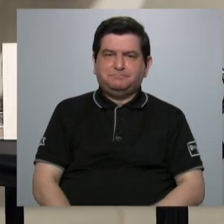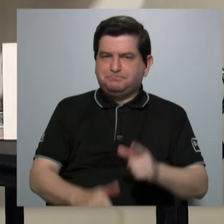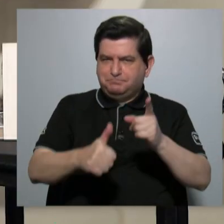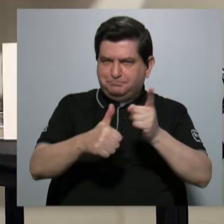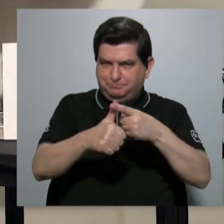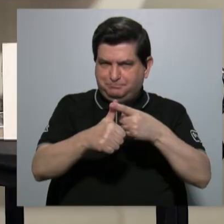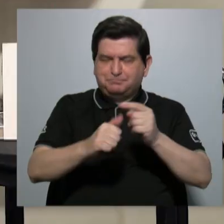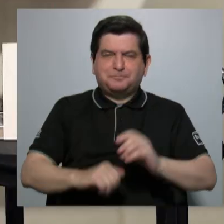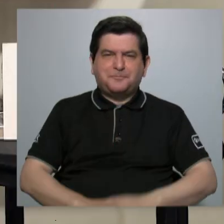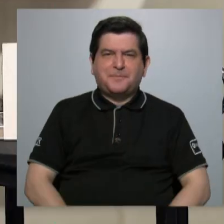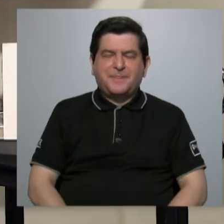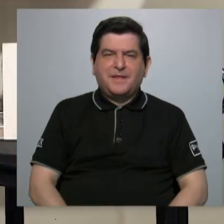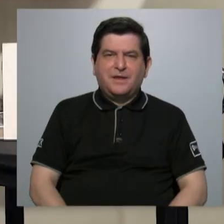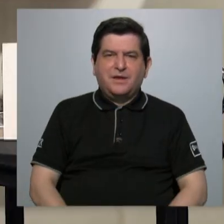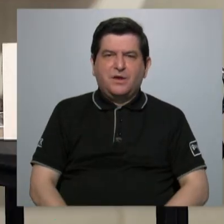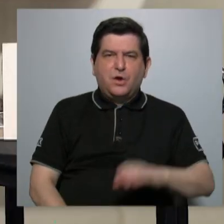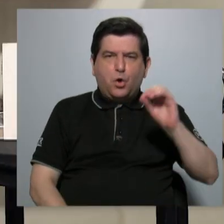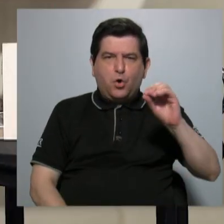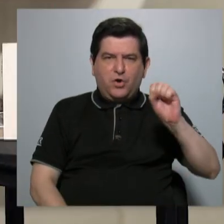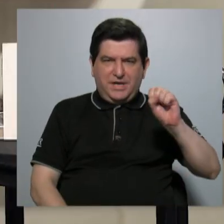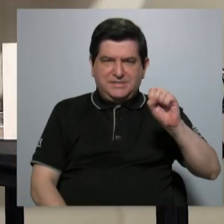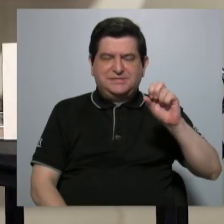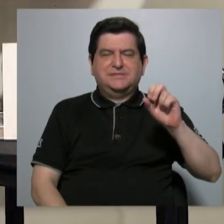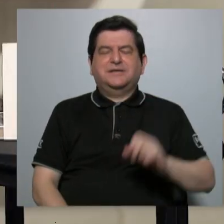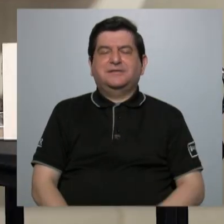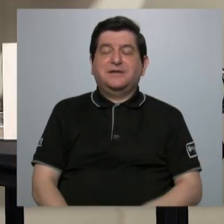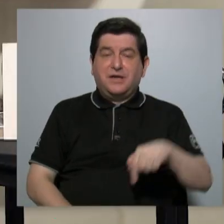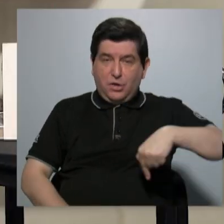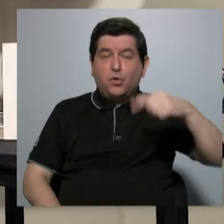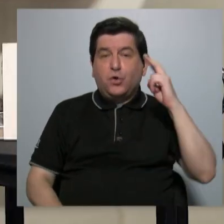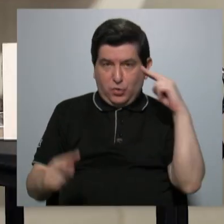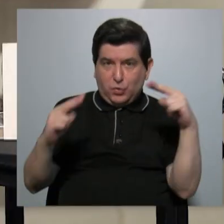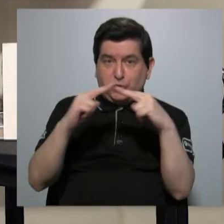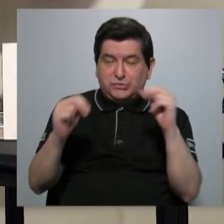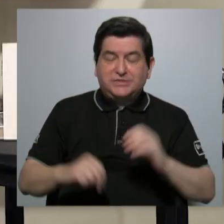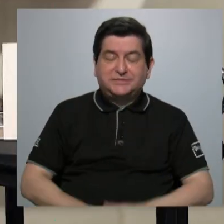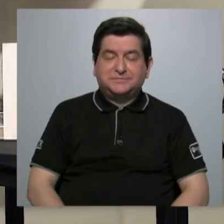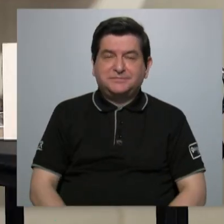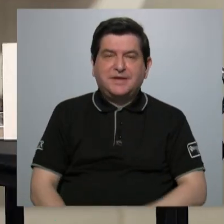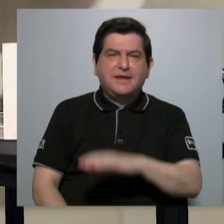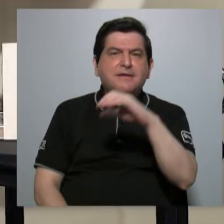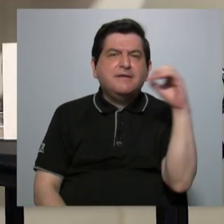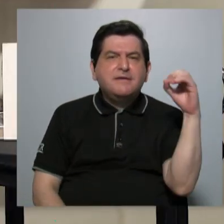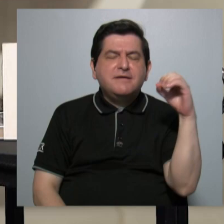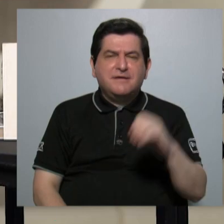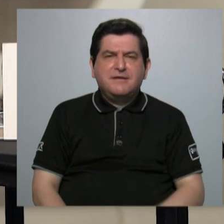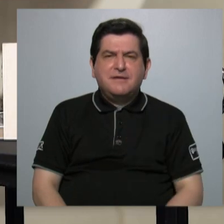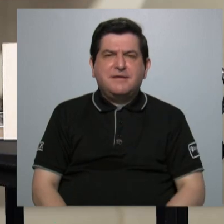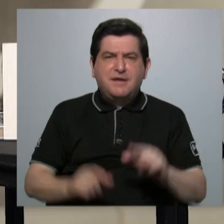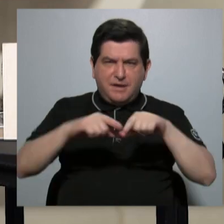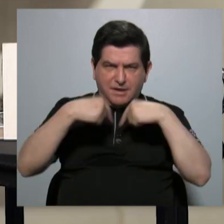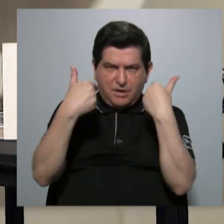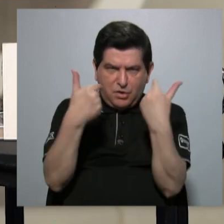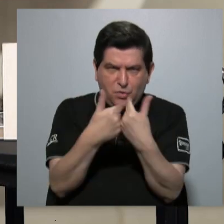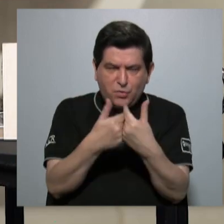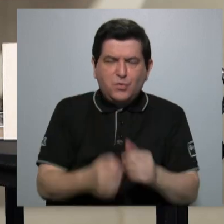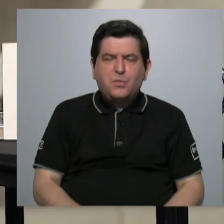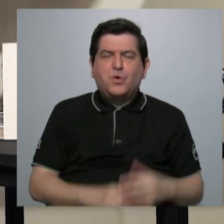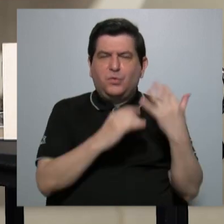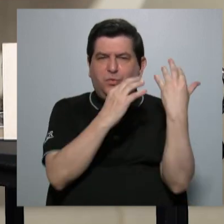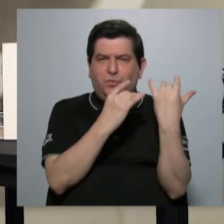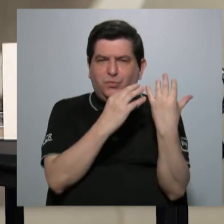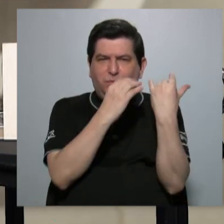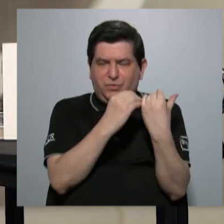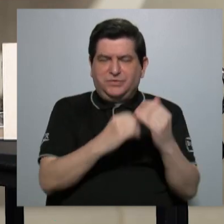Nacen la Orquesta Sinfónica, que conocemos hoy, ¿verdad? Y nace el Quinteto de Vientos